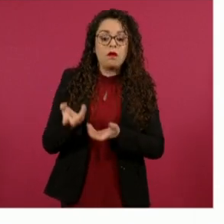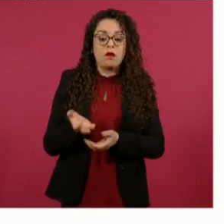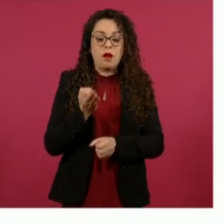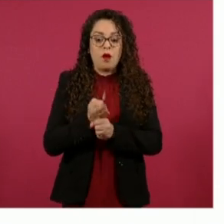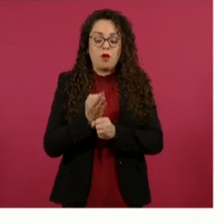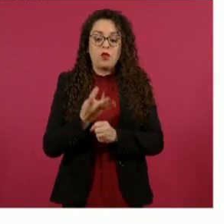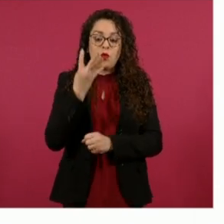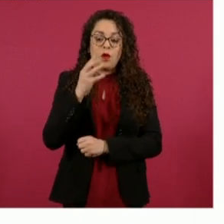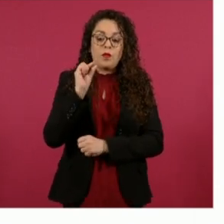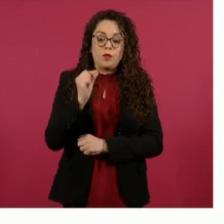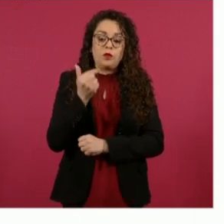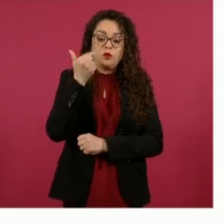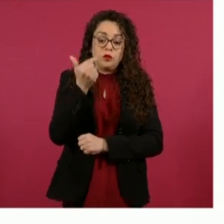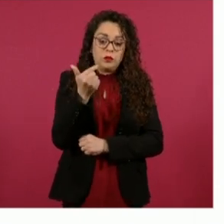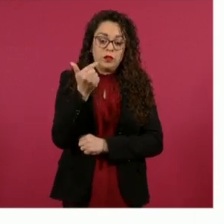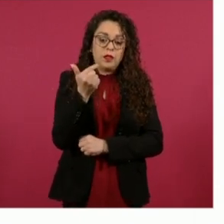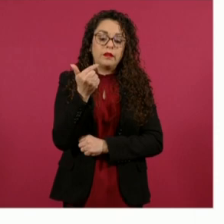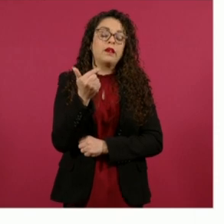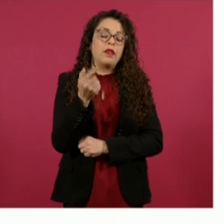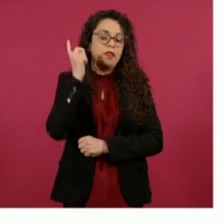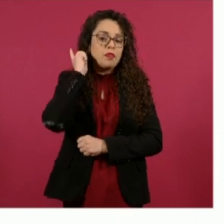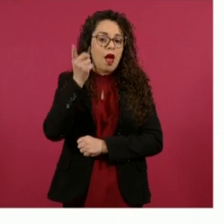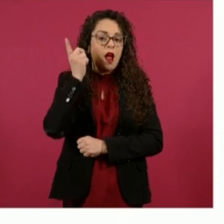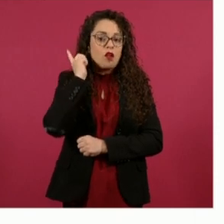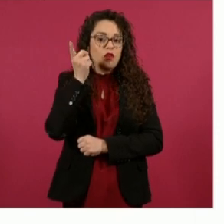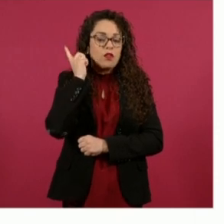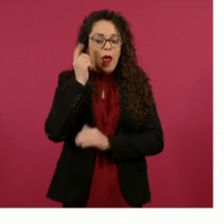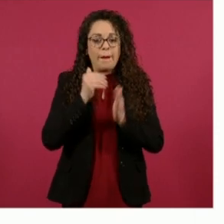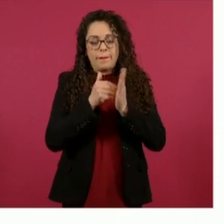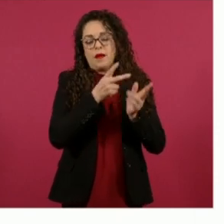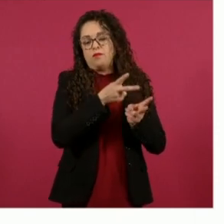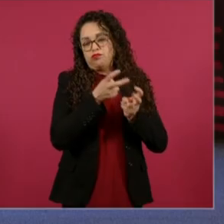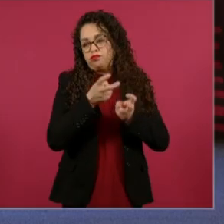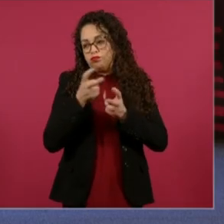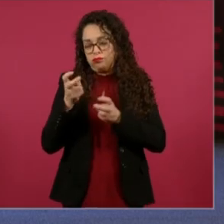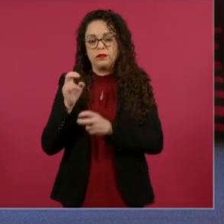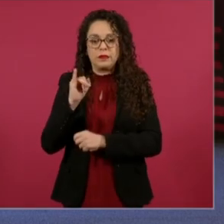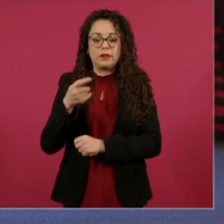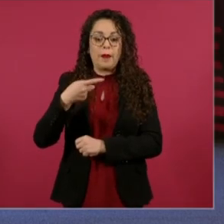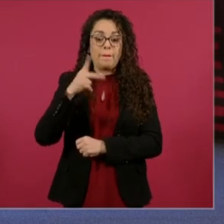4.7 miles de barriles diarios, y el ahorro estimado del